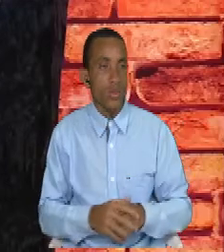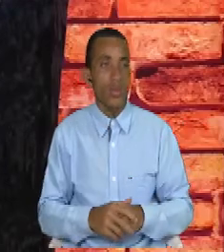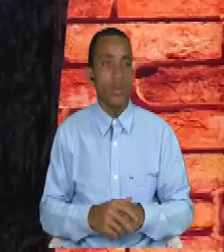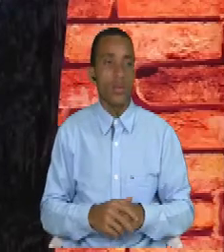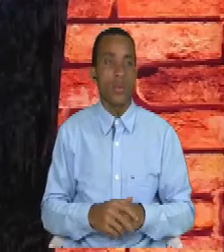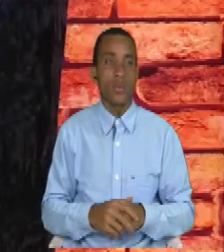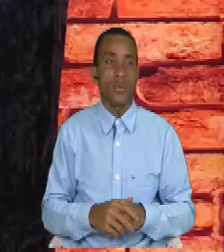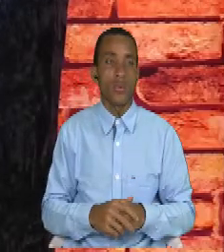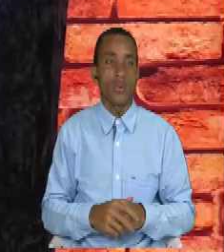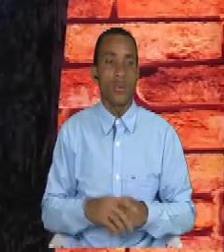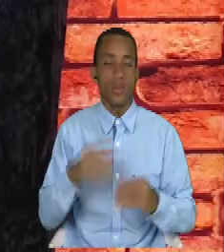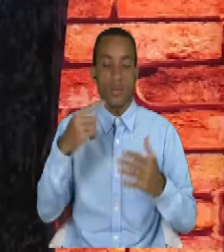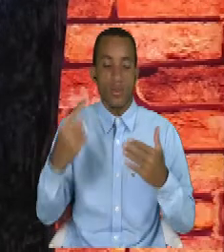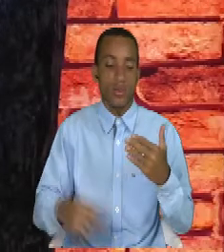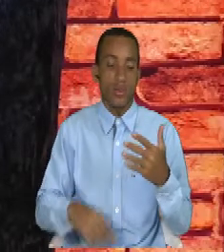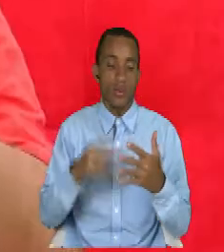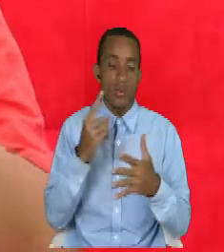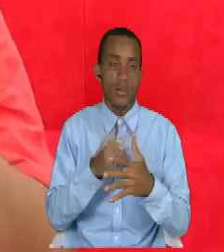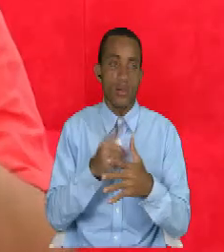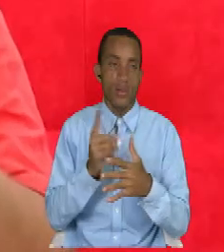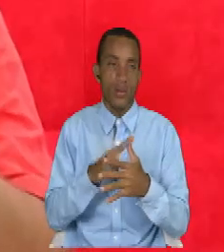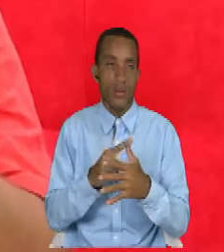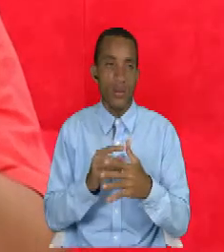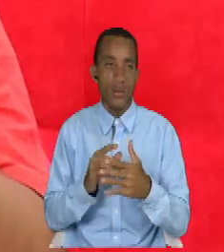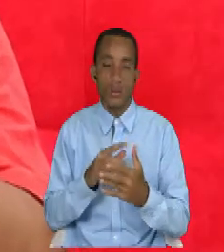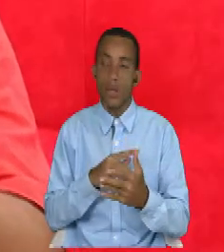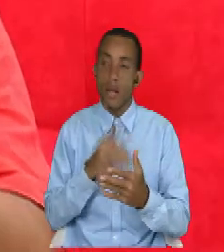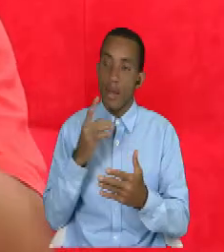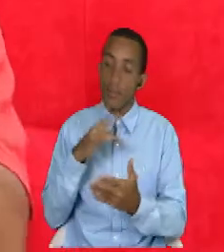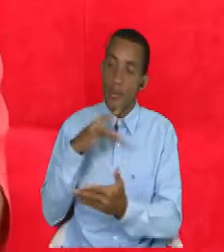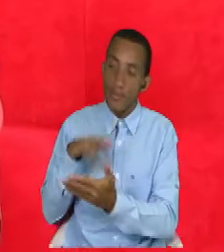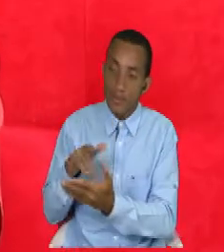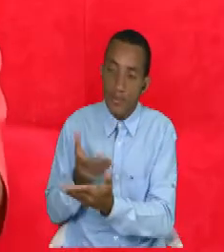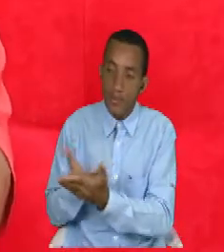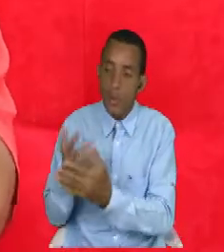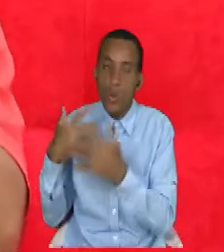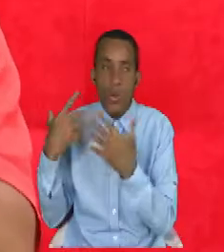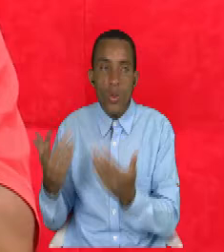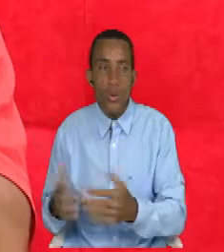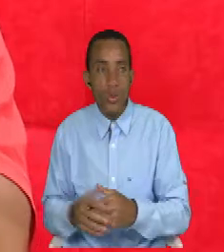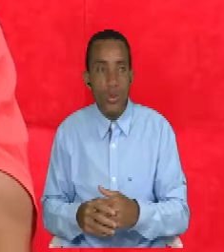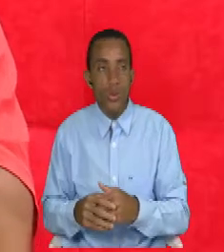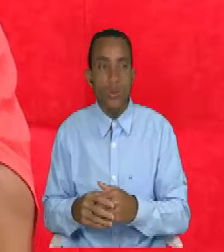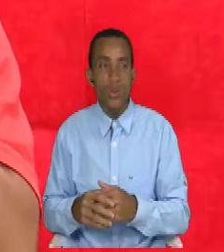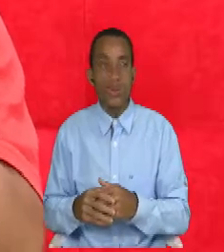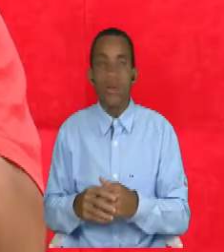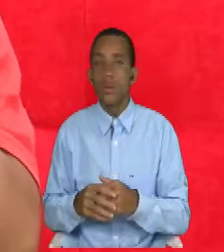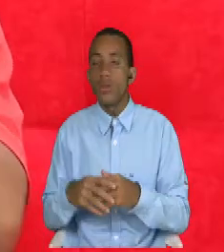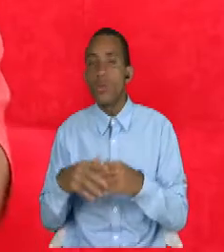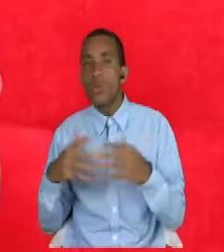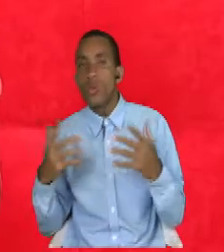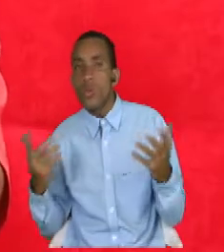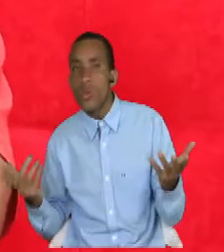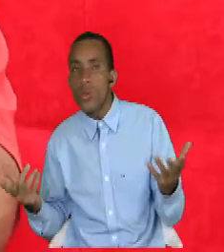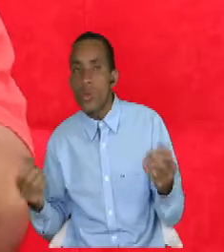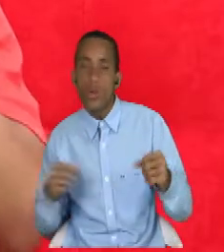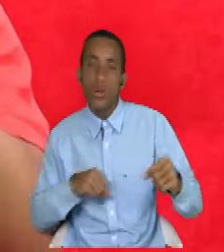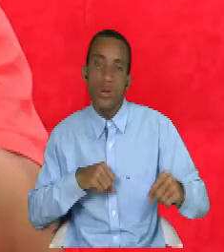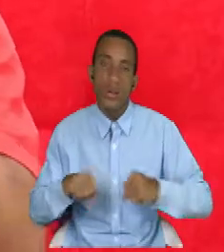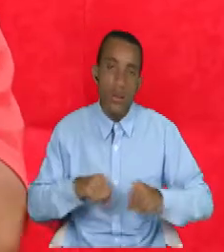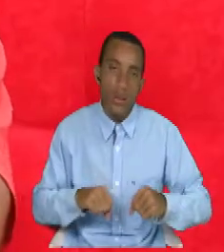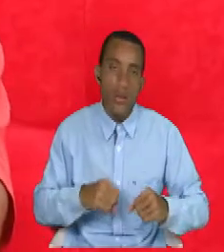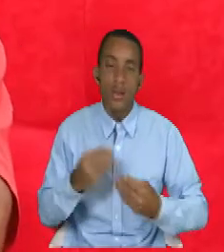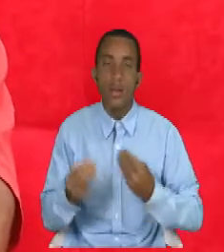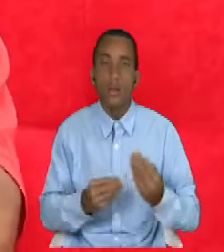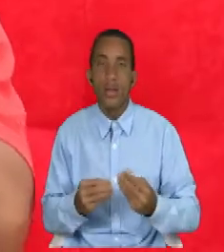son varios uno desde la consultoría es decir como nos estamos moviendo como estamos actualmente qué